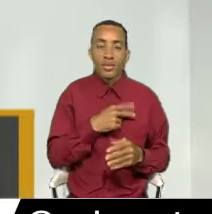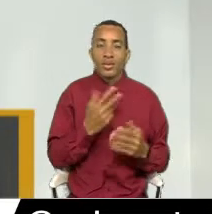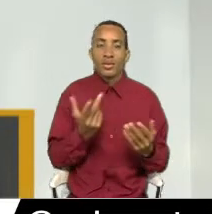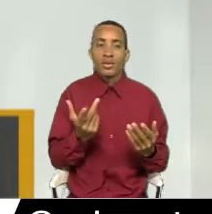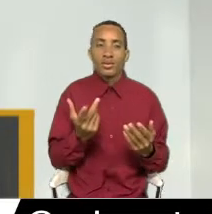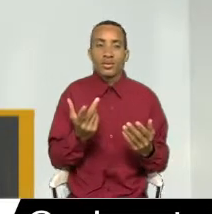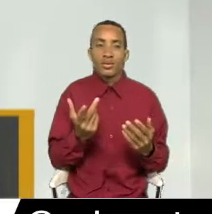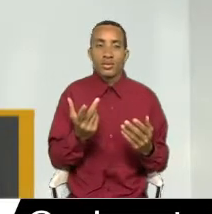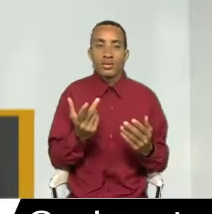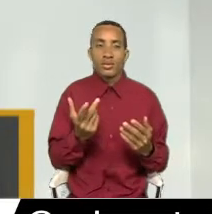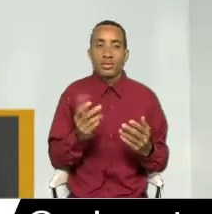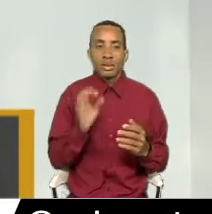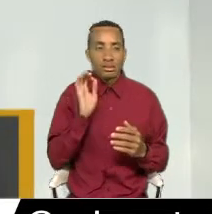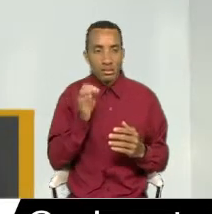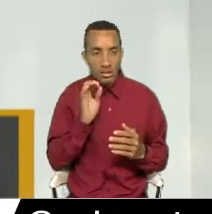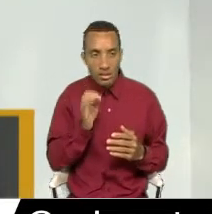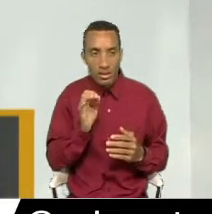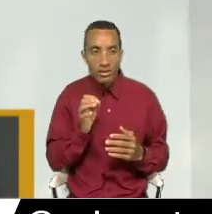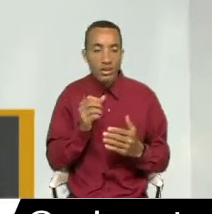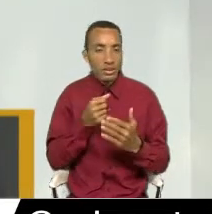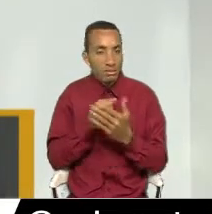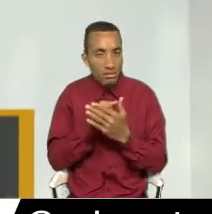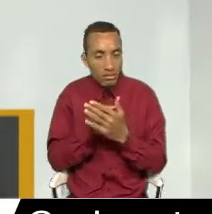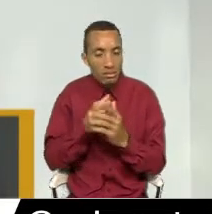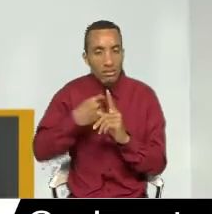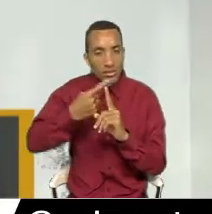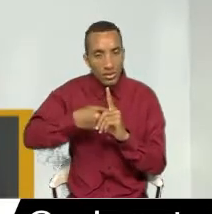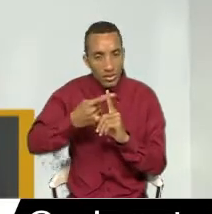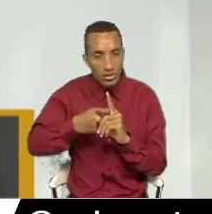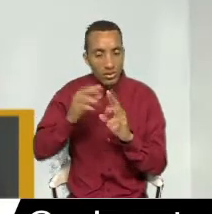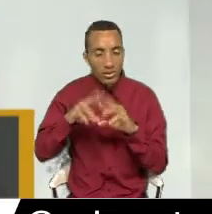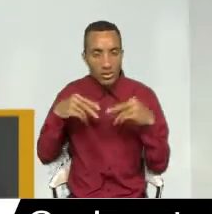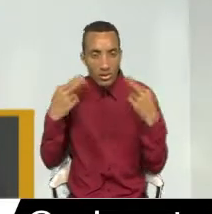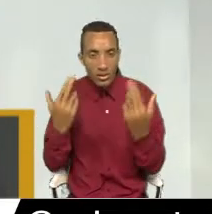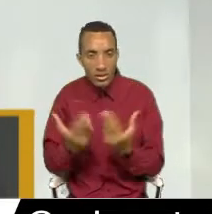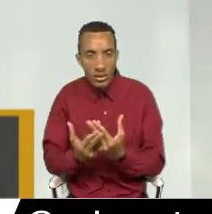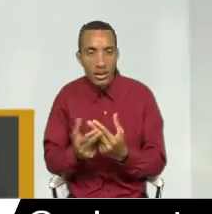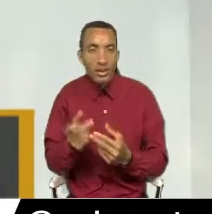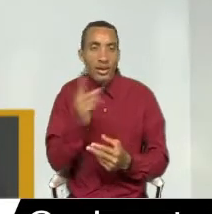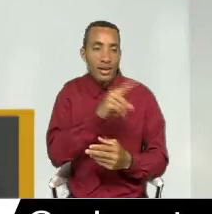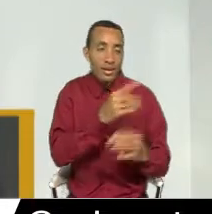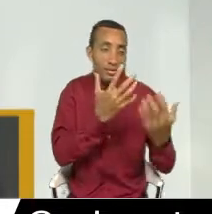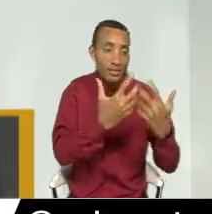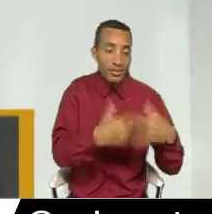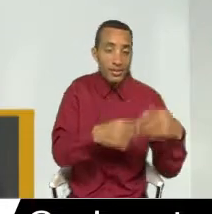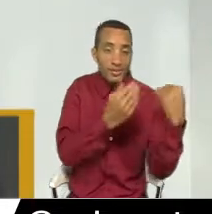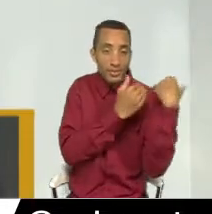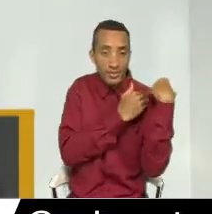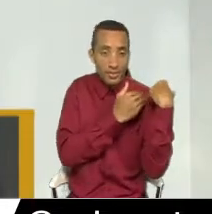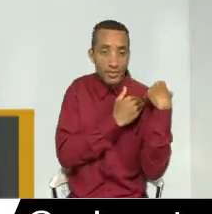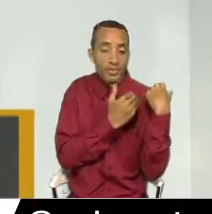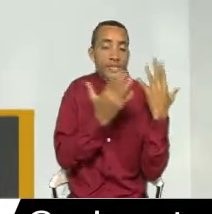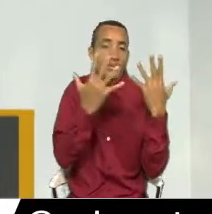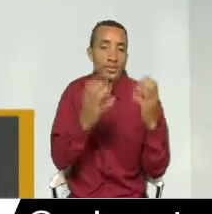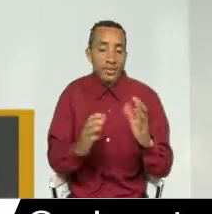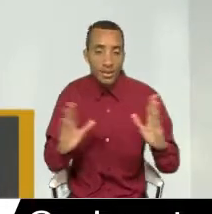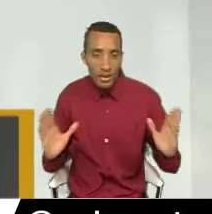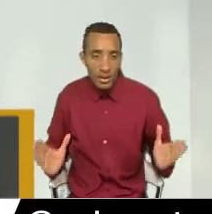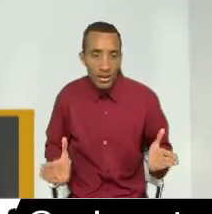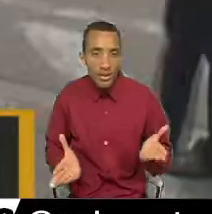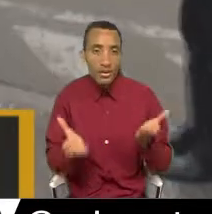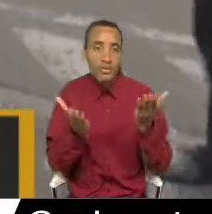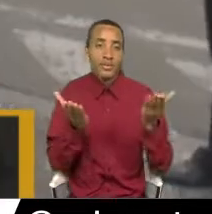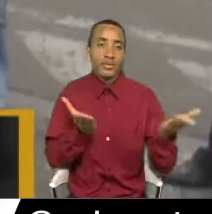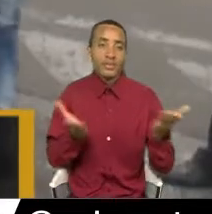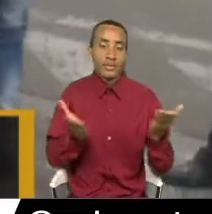y constantemente, mensualmente, tenemos reunión con la FIDU Previsora con el fin de mejorar las condiciones de salud en la